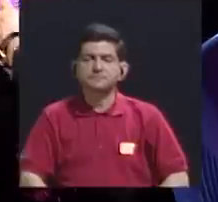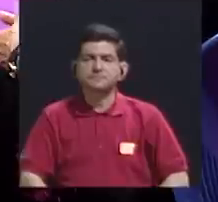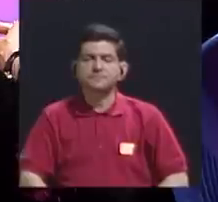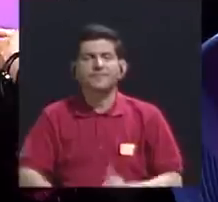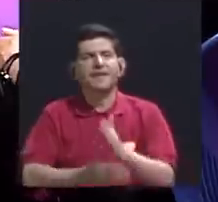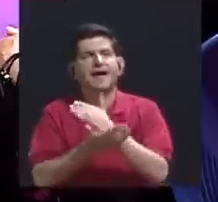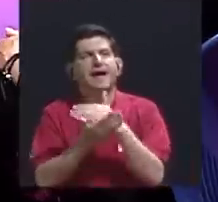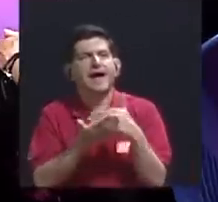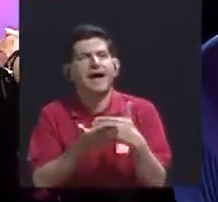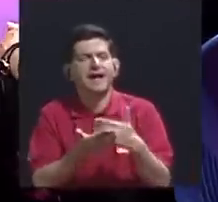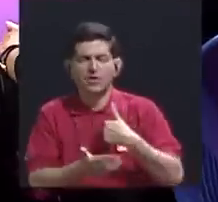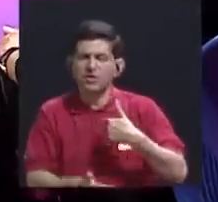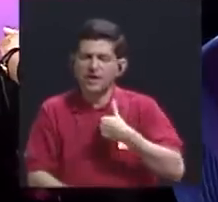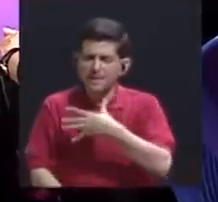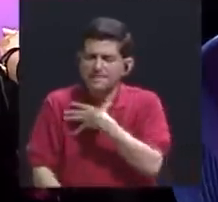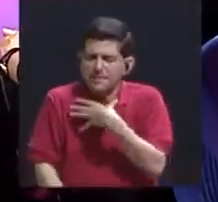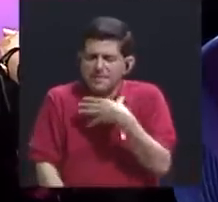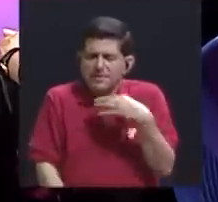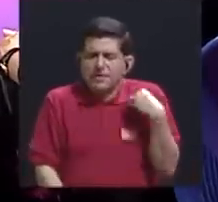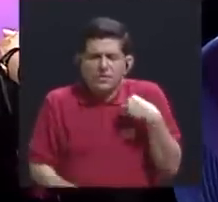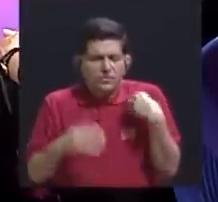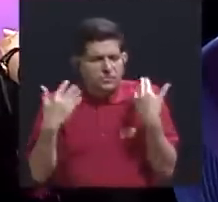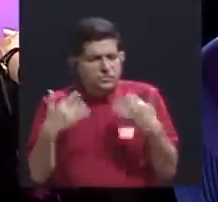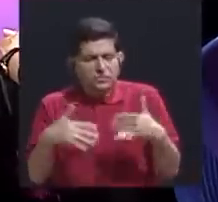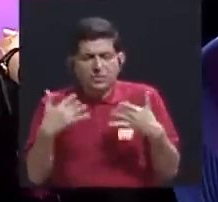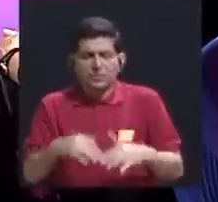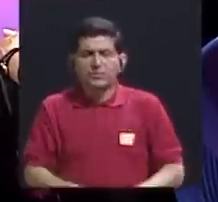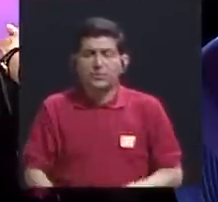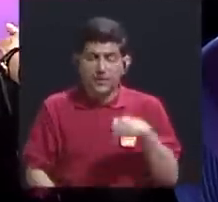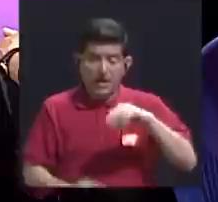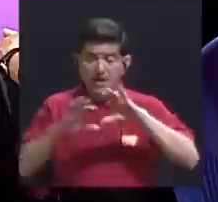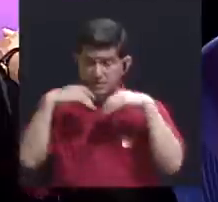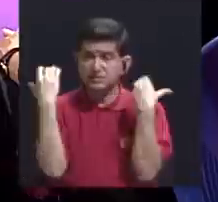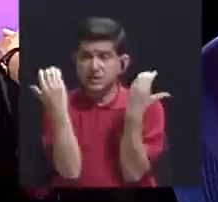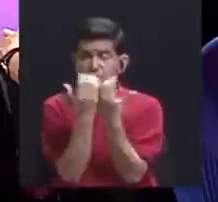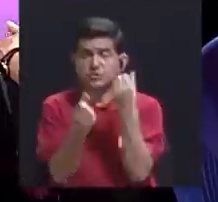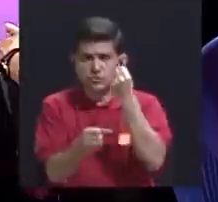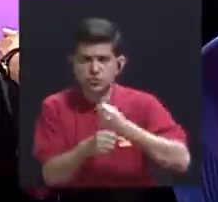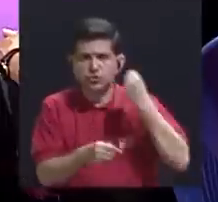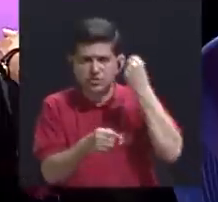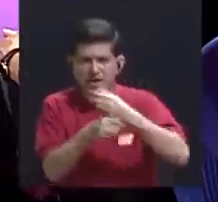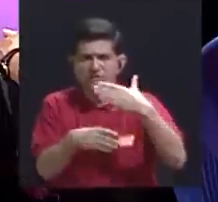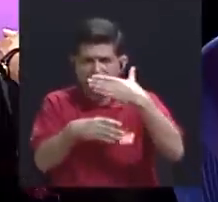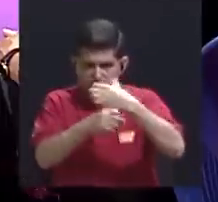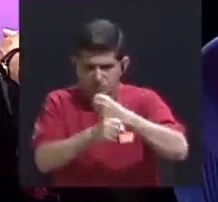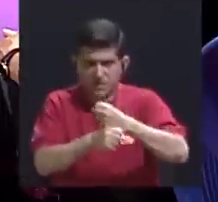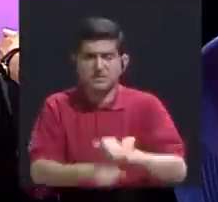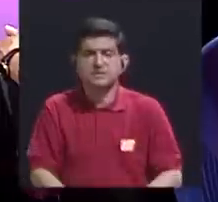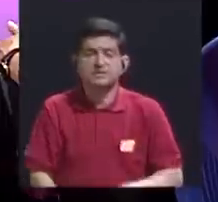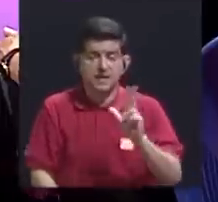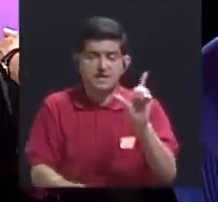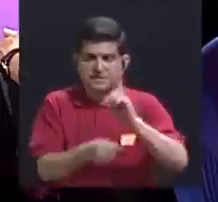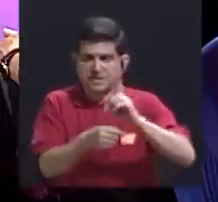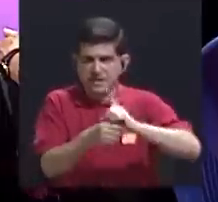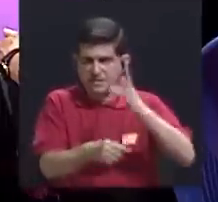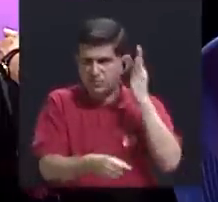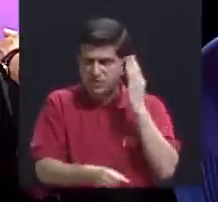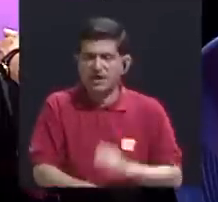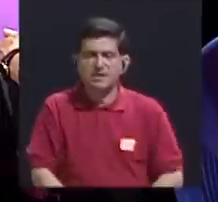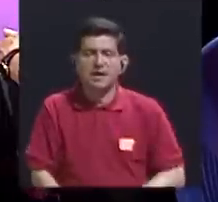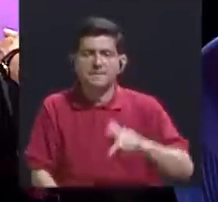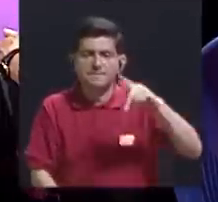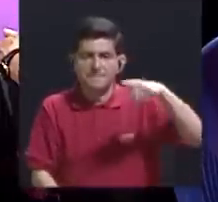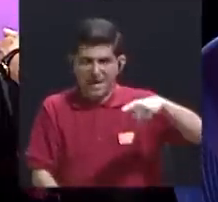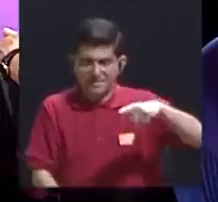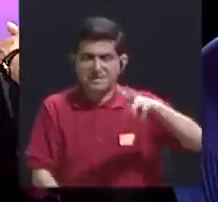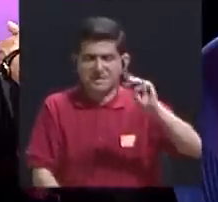algo que a mí me ha gustado muchísimo en esta en esta comisión es el trabajo que han hecho las tres diputadas doña patricia